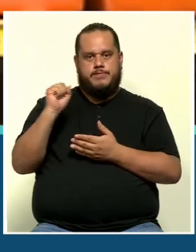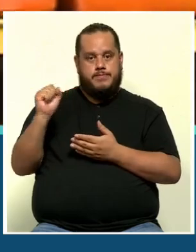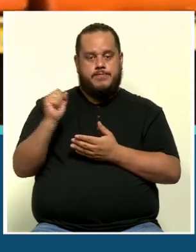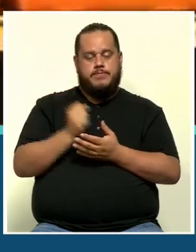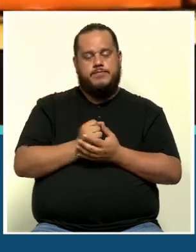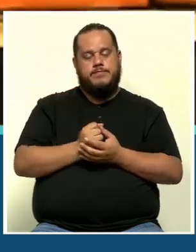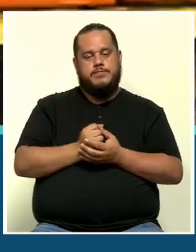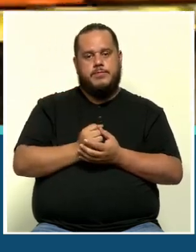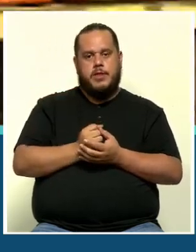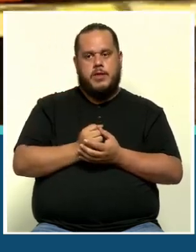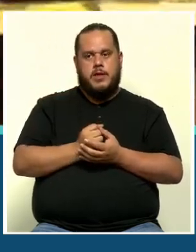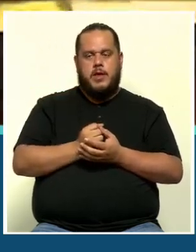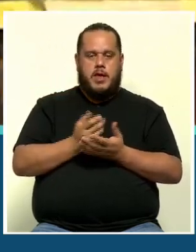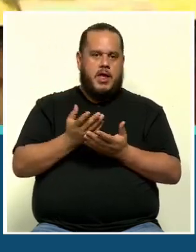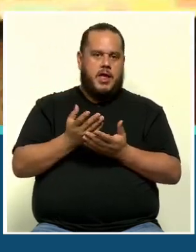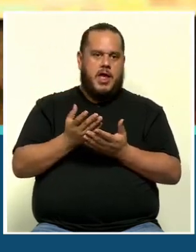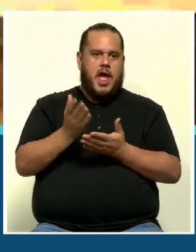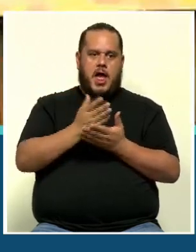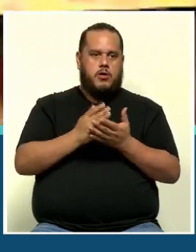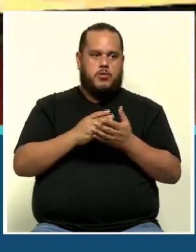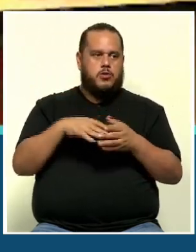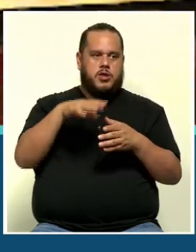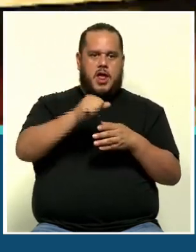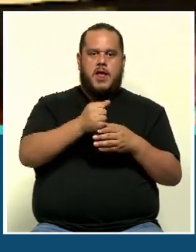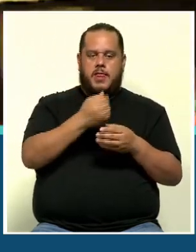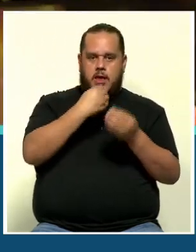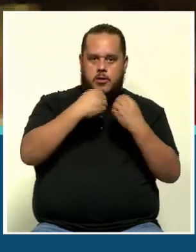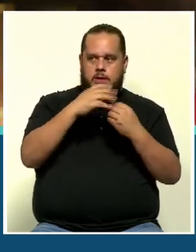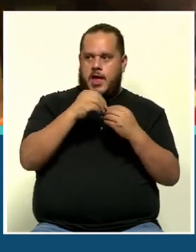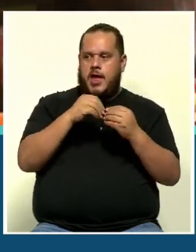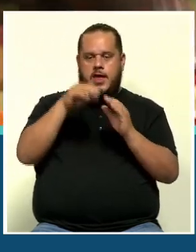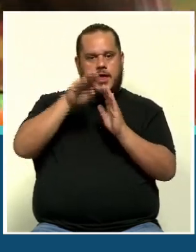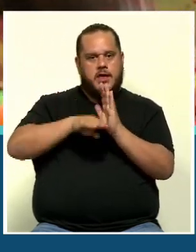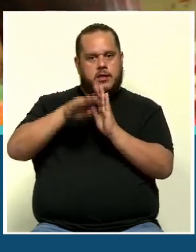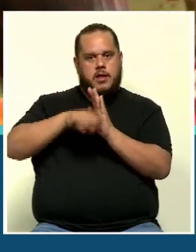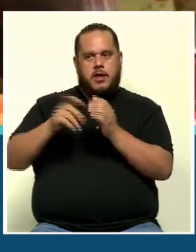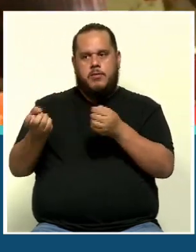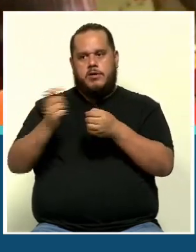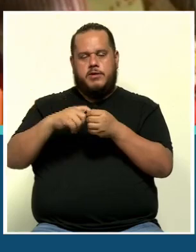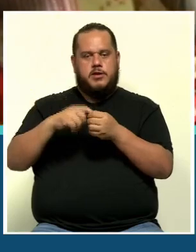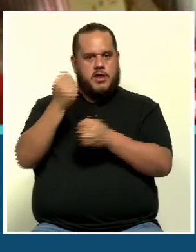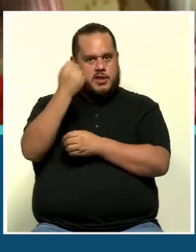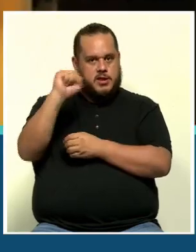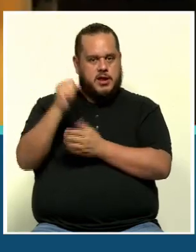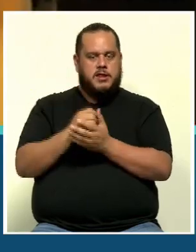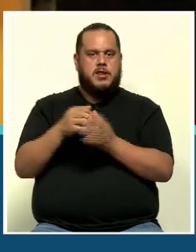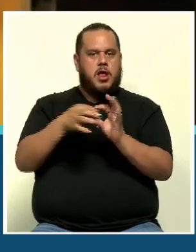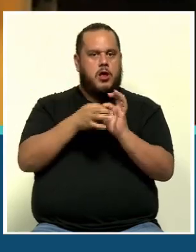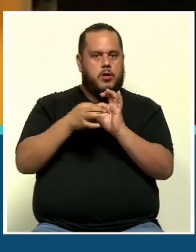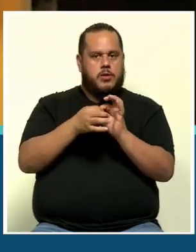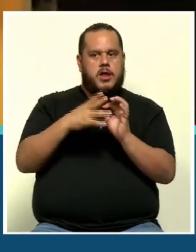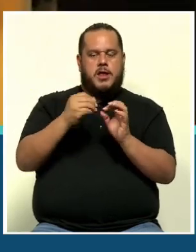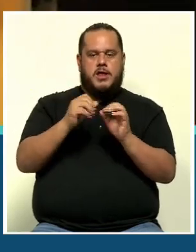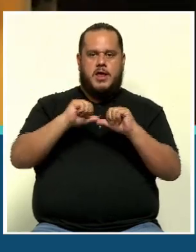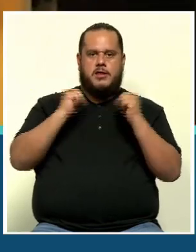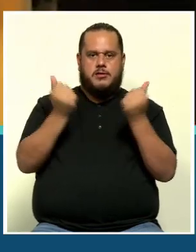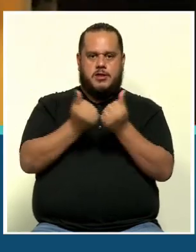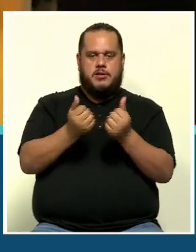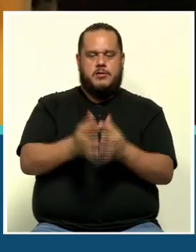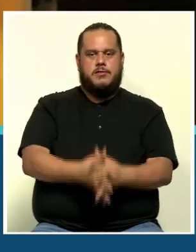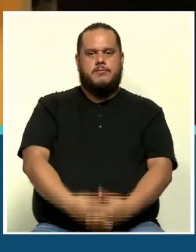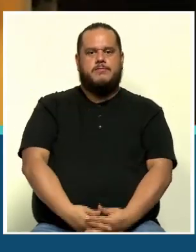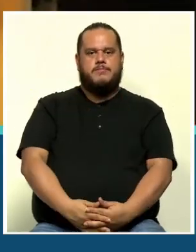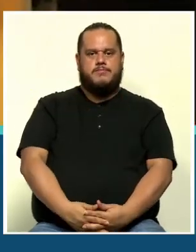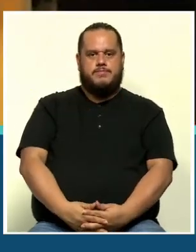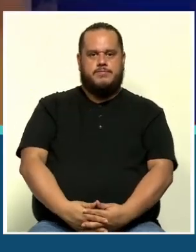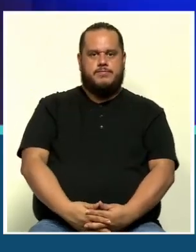Seguro Social, embargos por pensión alimentaria y deducciones por afiliaciones a sindicatos, cooperativas y asociaciones.